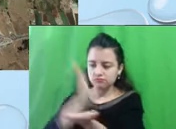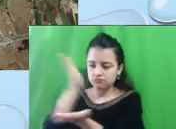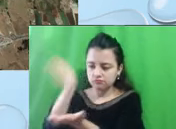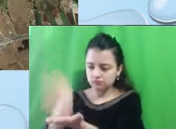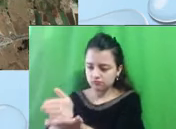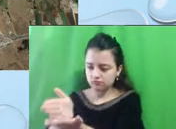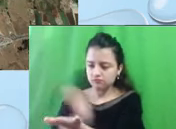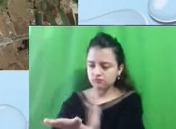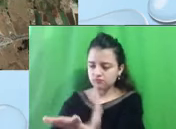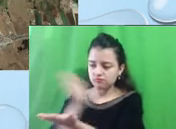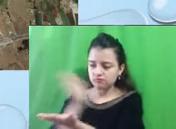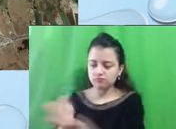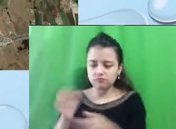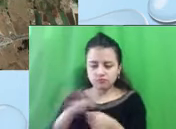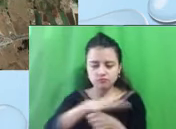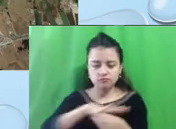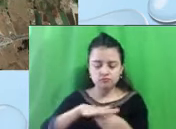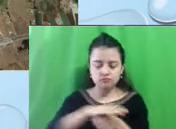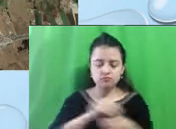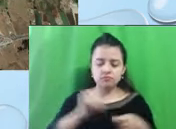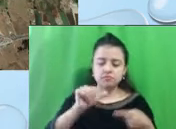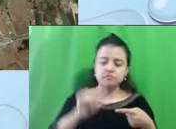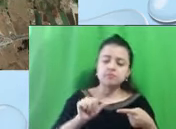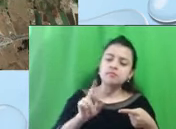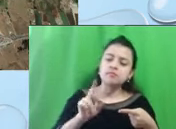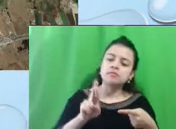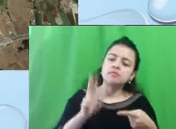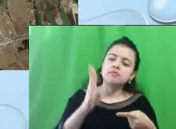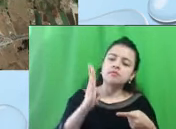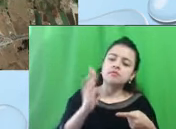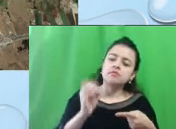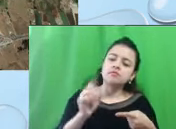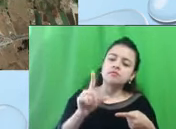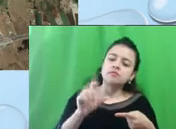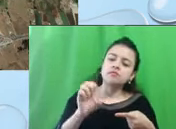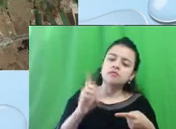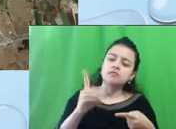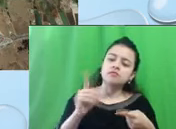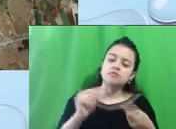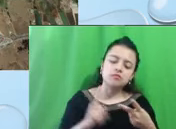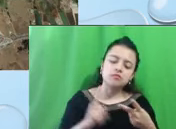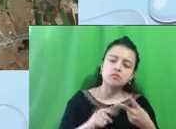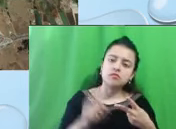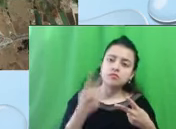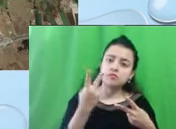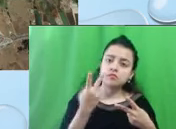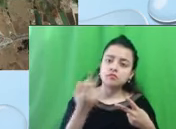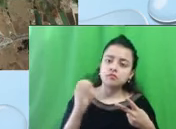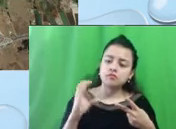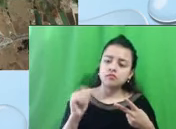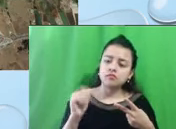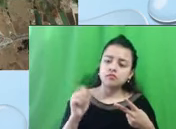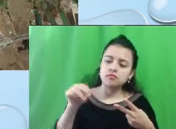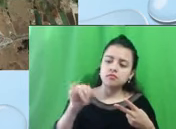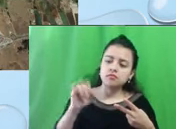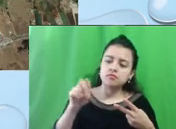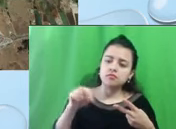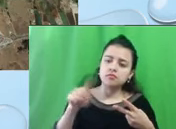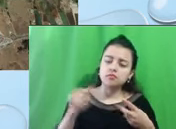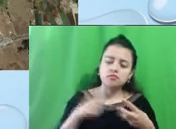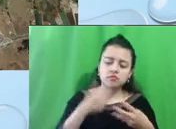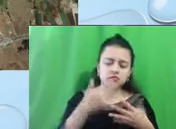poco instalamos otros tres puntos en Pueblo Viejo y vamos ubicando no solo cómo sale el agua de la planta, sino cómo está saliendo, cómo está